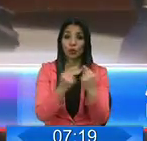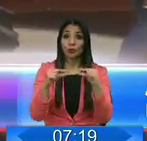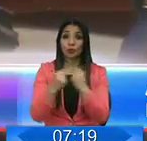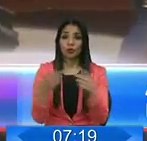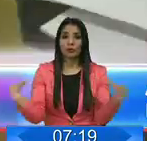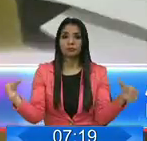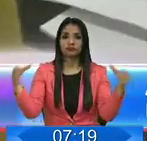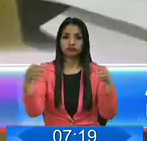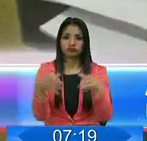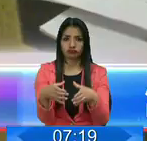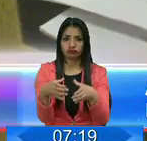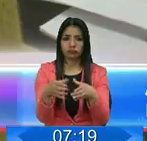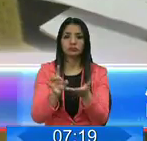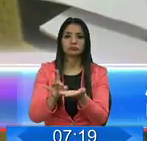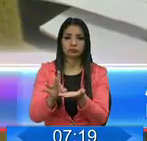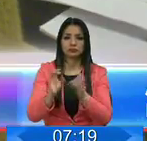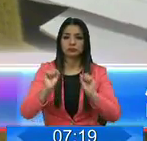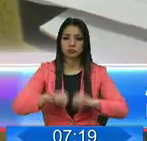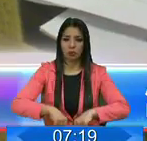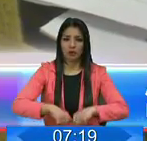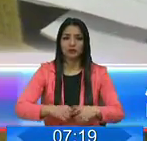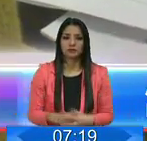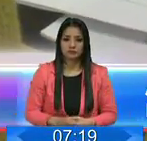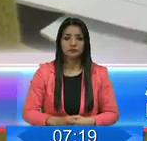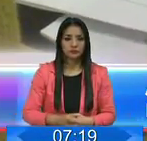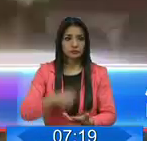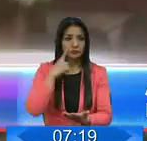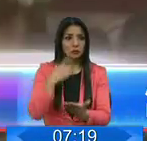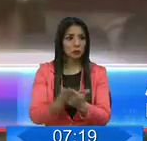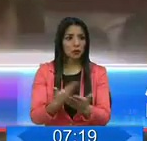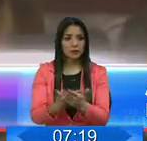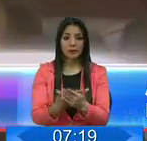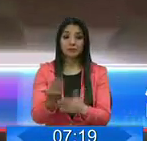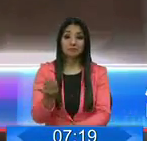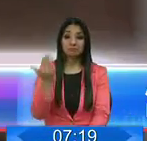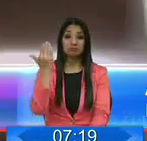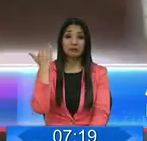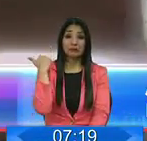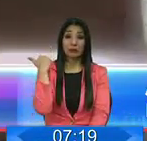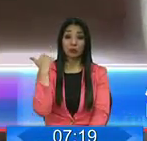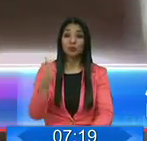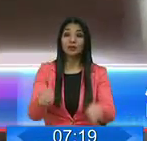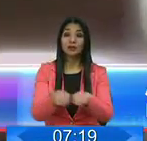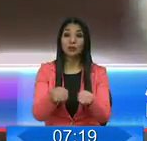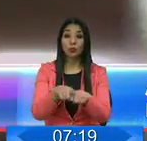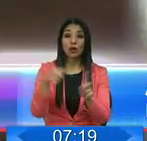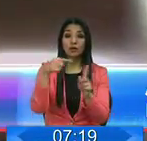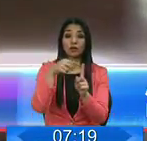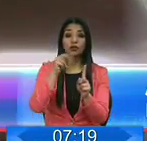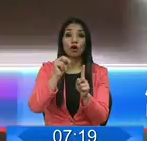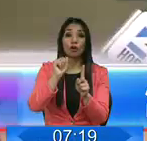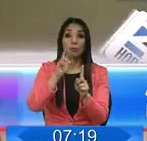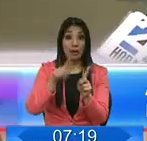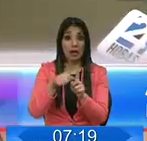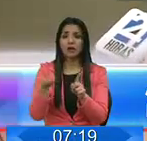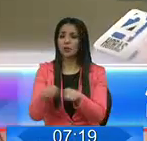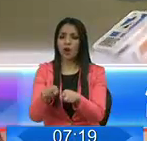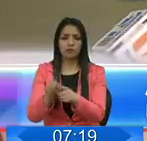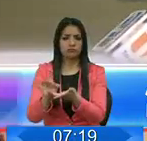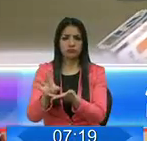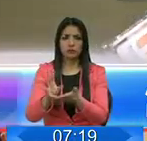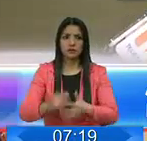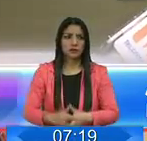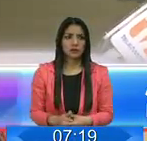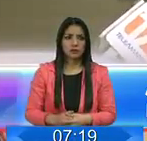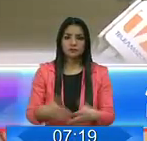para dar paso a la destitución. Que existen argumentos similares a los que se utilizaron para destituir a Norma Vallejo, afirman. Y de acuerdo a lo que hemos